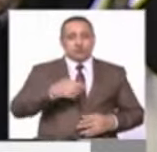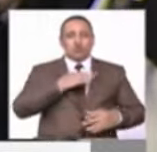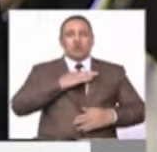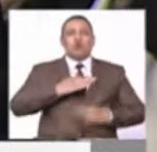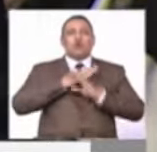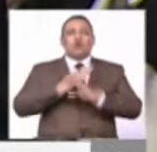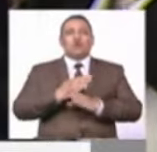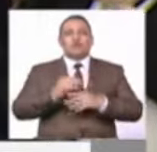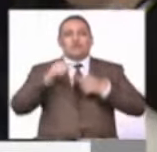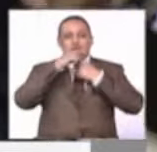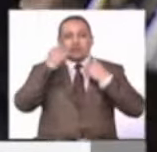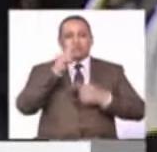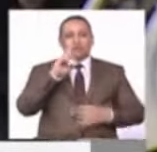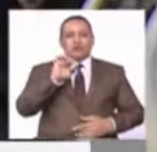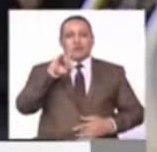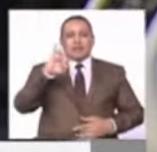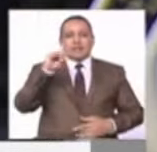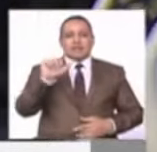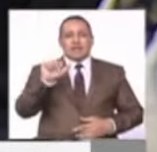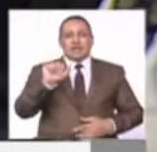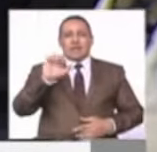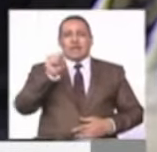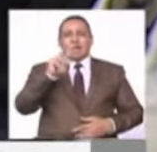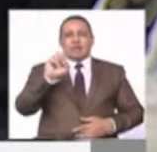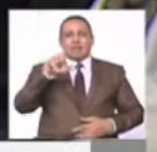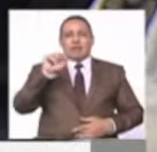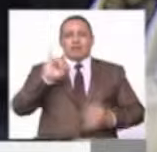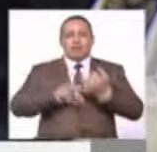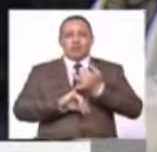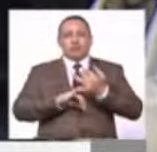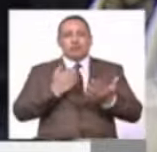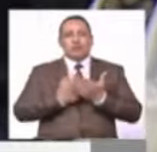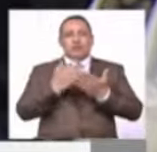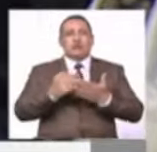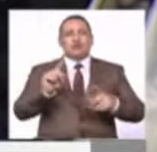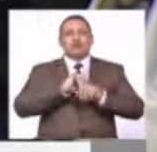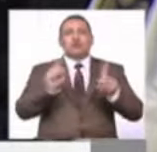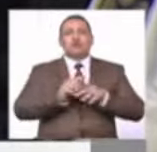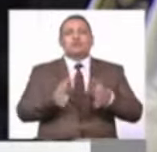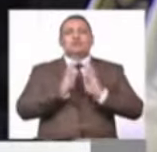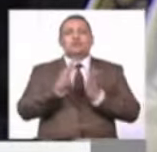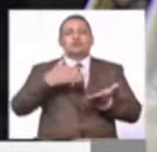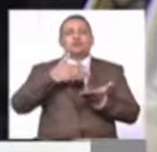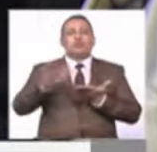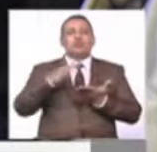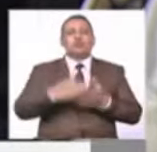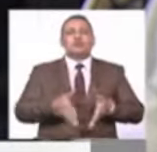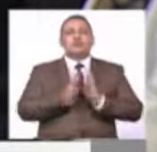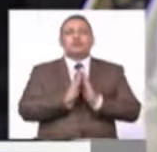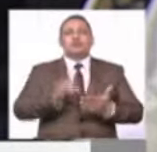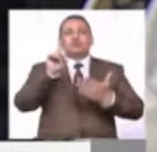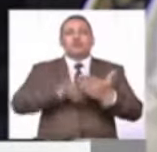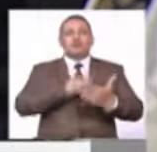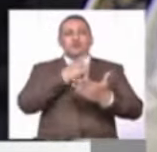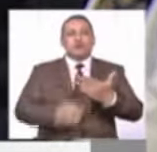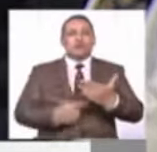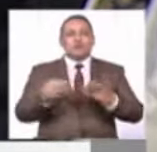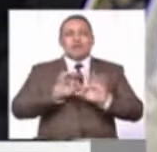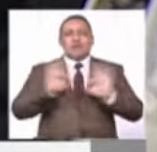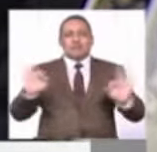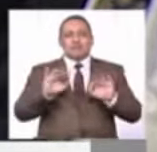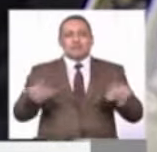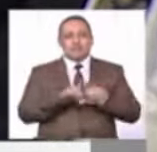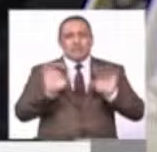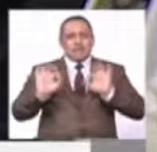fiscal Sor ábalos fiscal en funciones no se pidió su destitución se pidió su inhabilitación nada más y